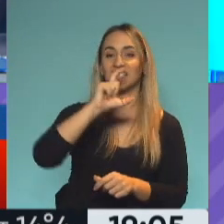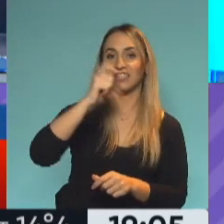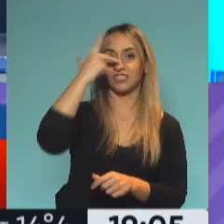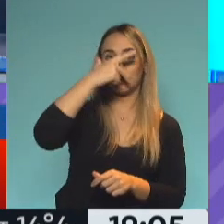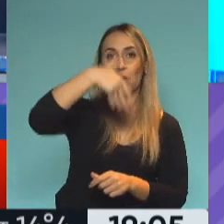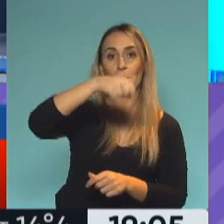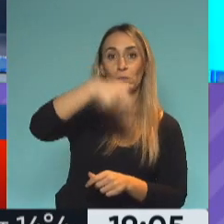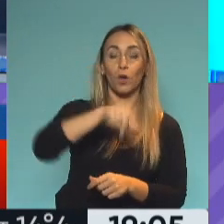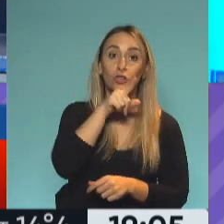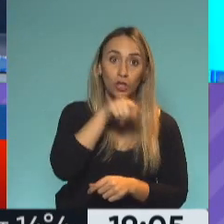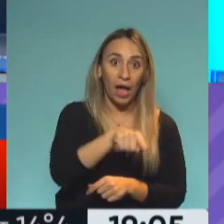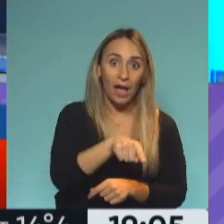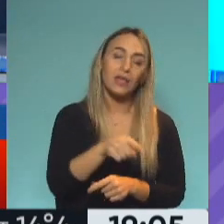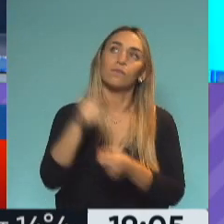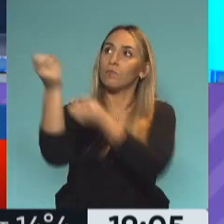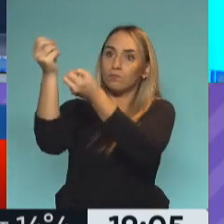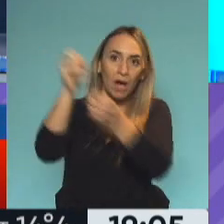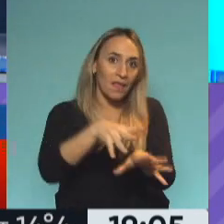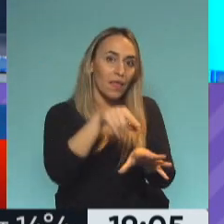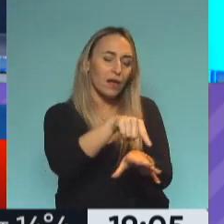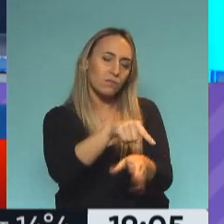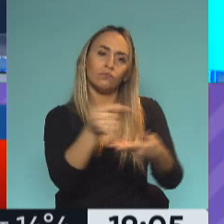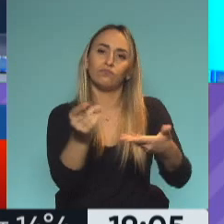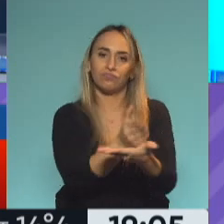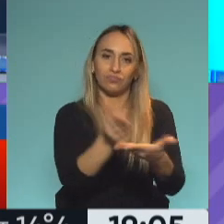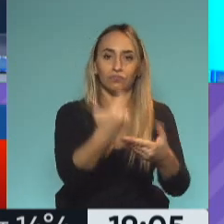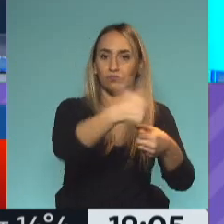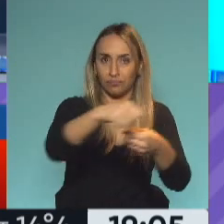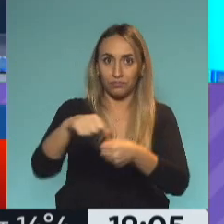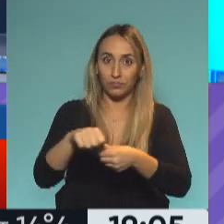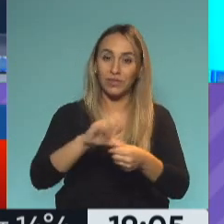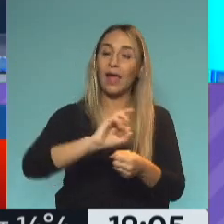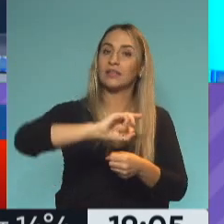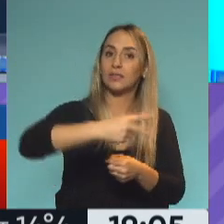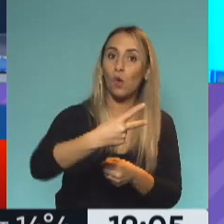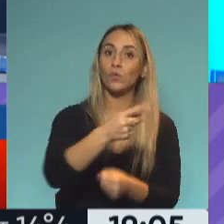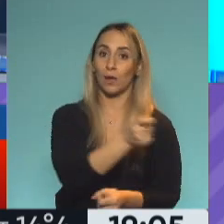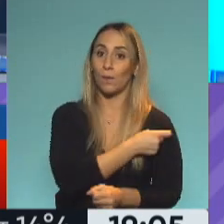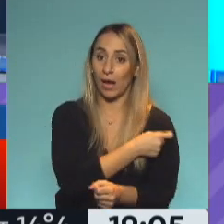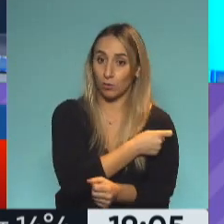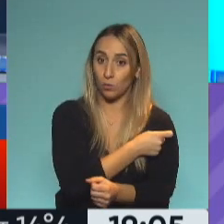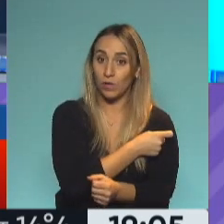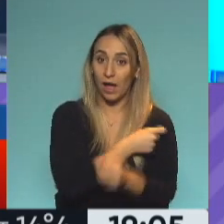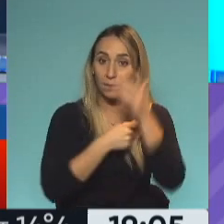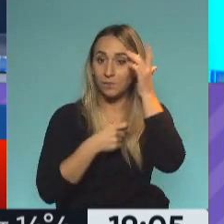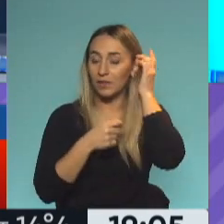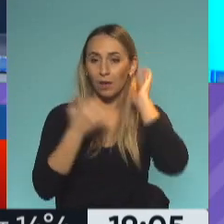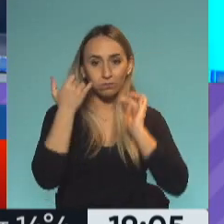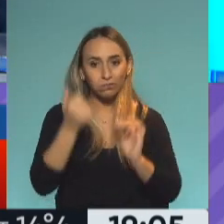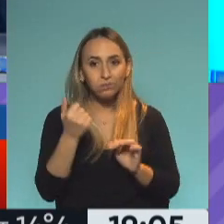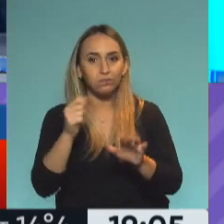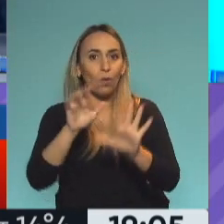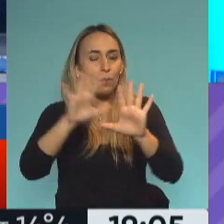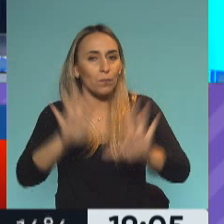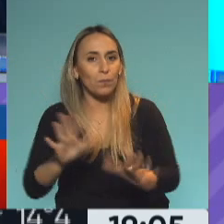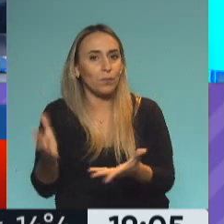y tengamos una vacuna, en este caso la Sputnik. Sería ya la segunda vacuna que al menos atraviesa un proceso de producción para Argentina